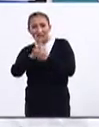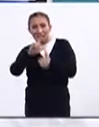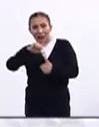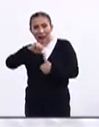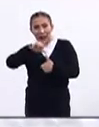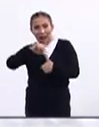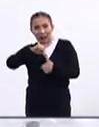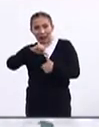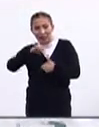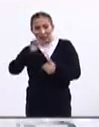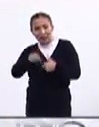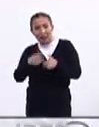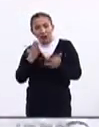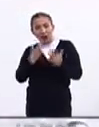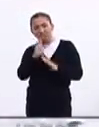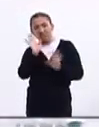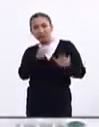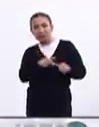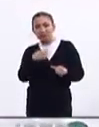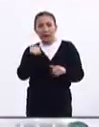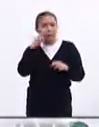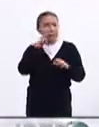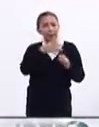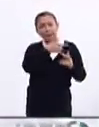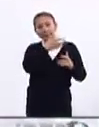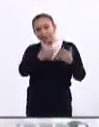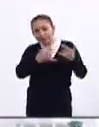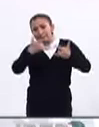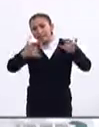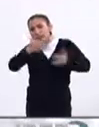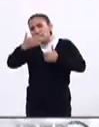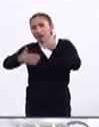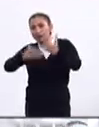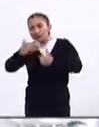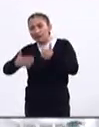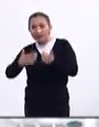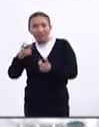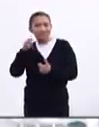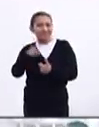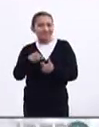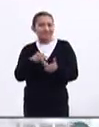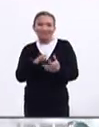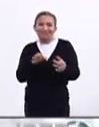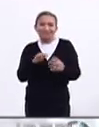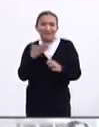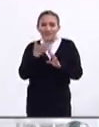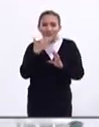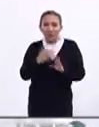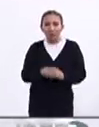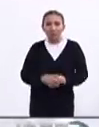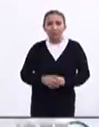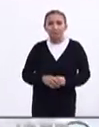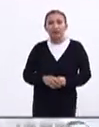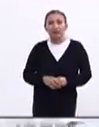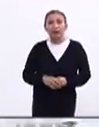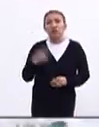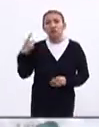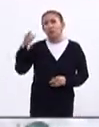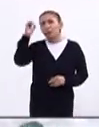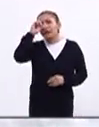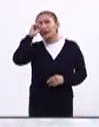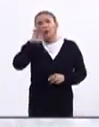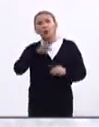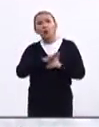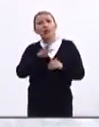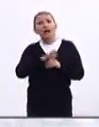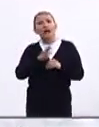América Latina, ya habiendo pasado pues por todo este camino que nos has detallado muy bien. Desde tu perspectiva,